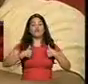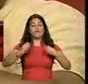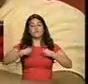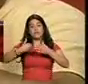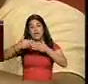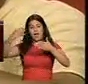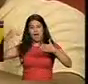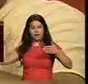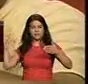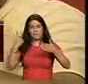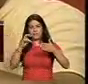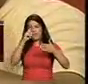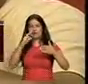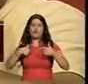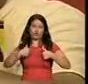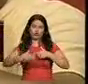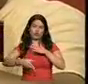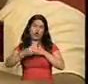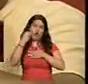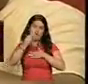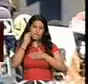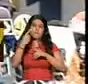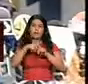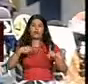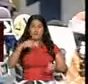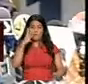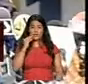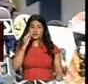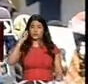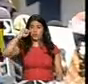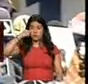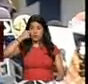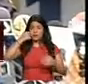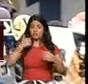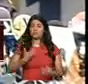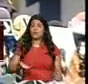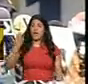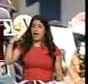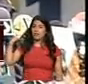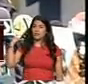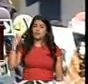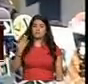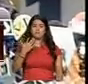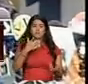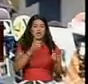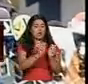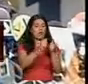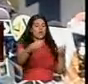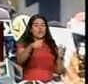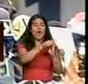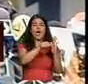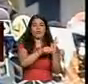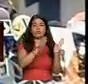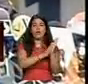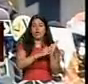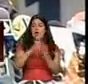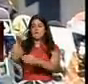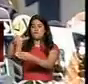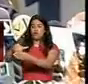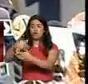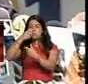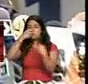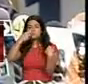aunque seamos jóvenes aún vimos eso cuando acta mataba voto cuando no había ninguna seguridad en el